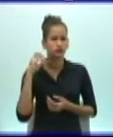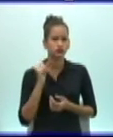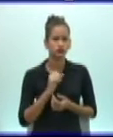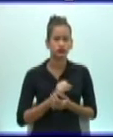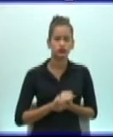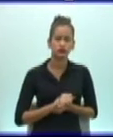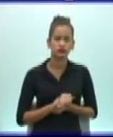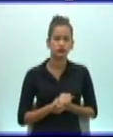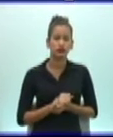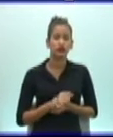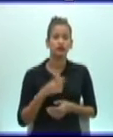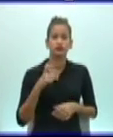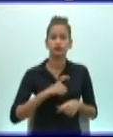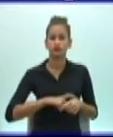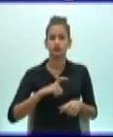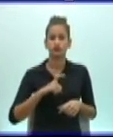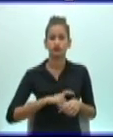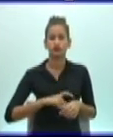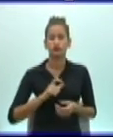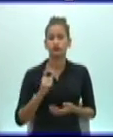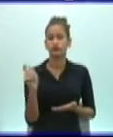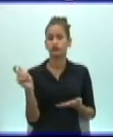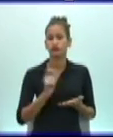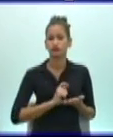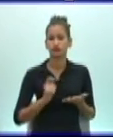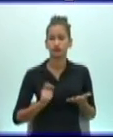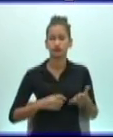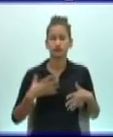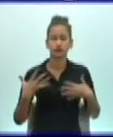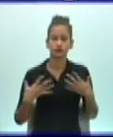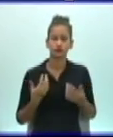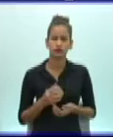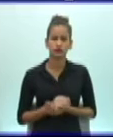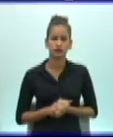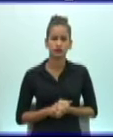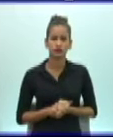el tiempo suficiente para que ustedes copien la actividad.